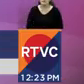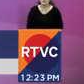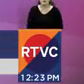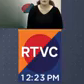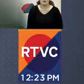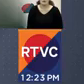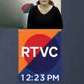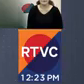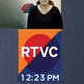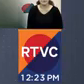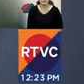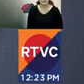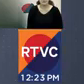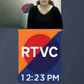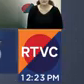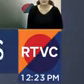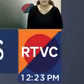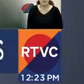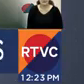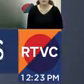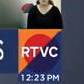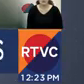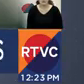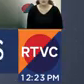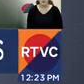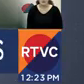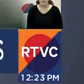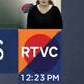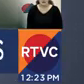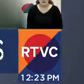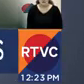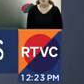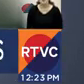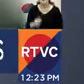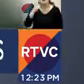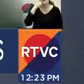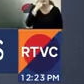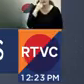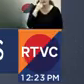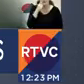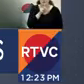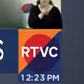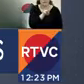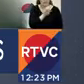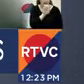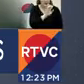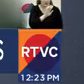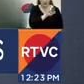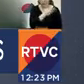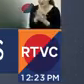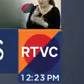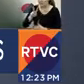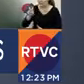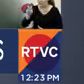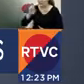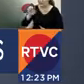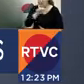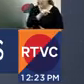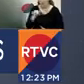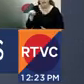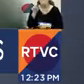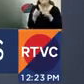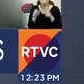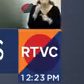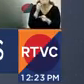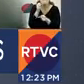Noticias. Y ojo porque desde el 20 al 27 de enero los empleadores podrán postularse para recibir ayuda del gobierno y así pagar